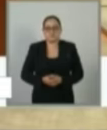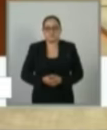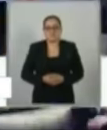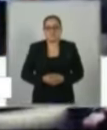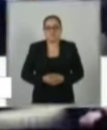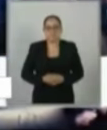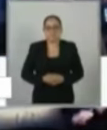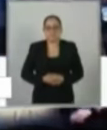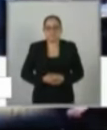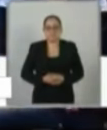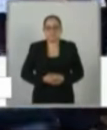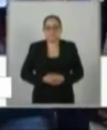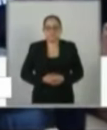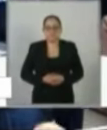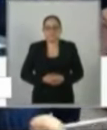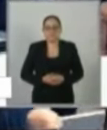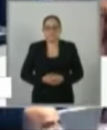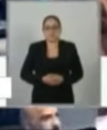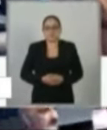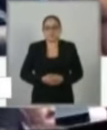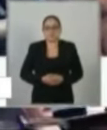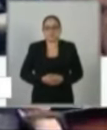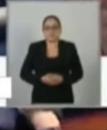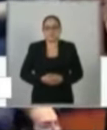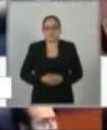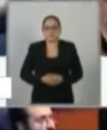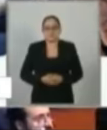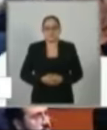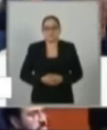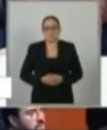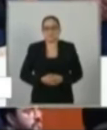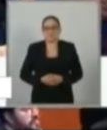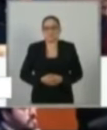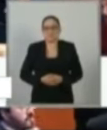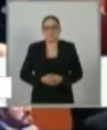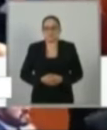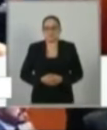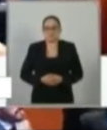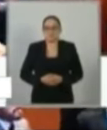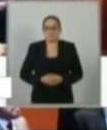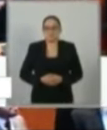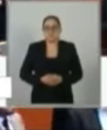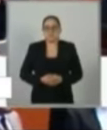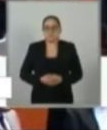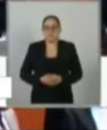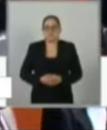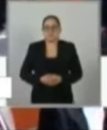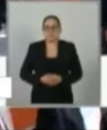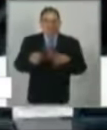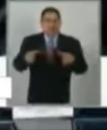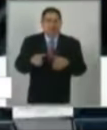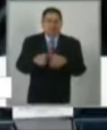que cada funcionario, con todo respeto, con todo sentido de grupo y de pertenencia, le digan de cara al